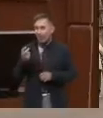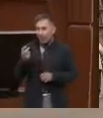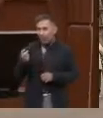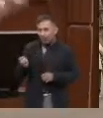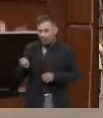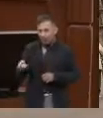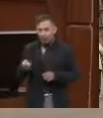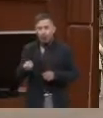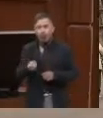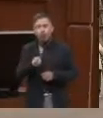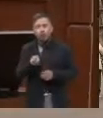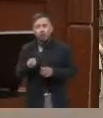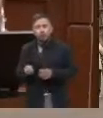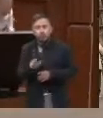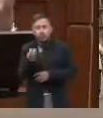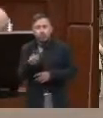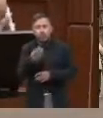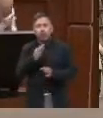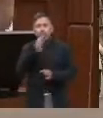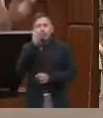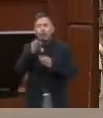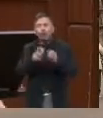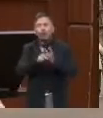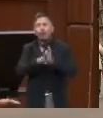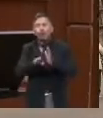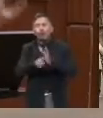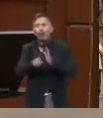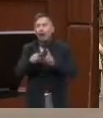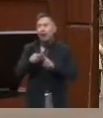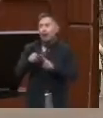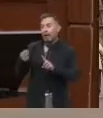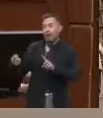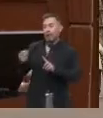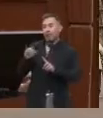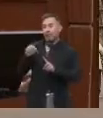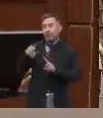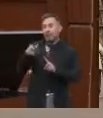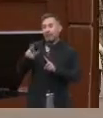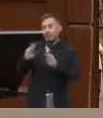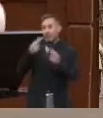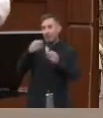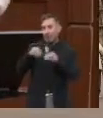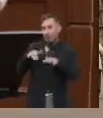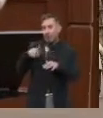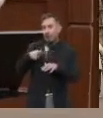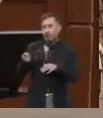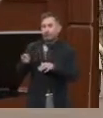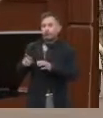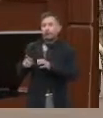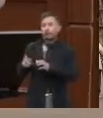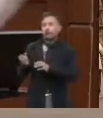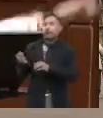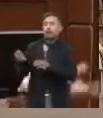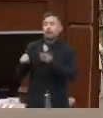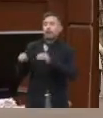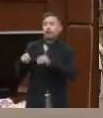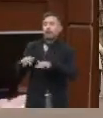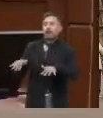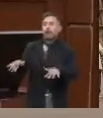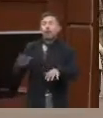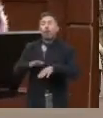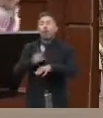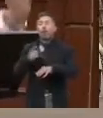mecanismo propagandístico a través de los influencers el día de la veda electoral, porque precisamente quiere darse